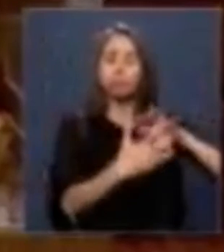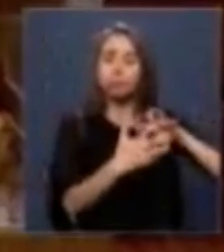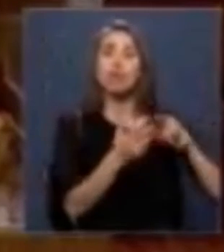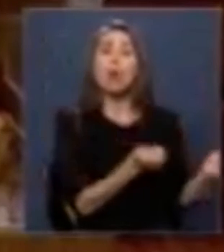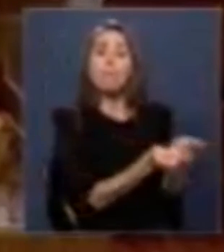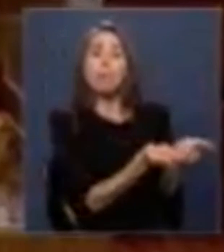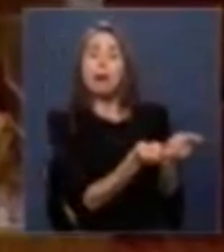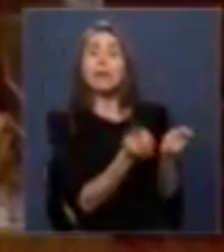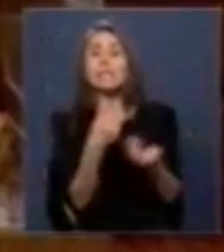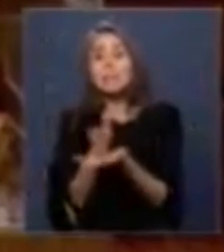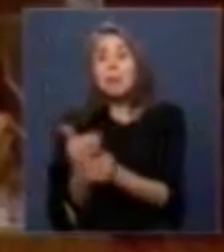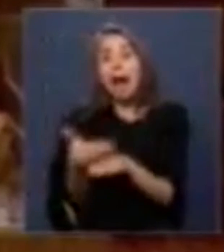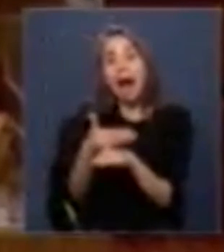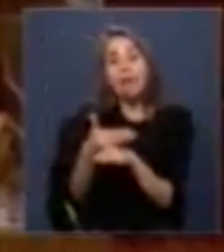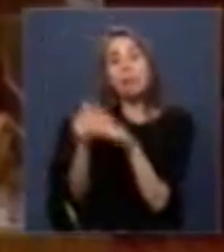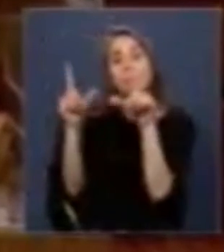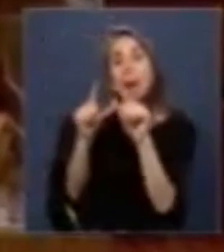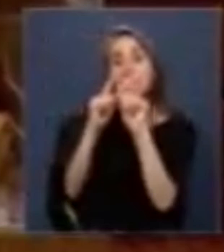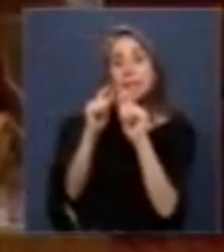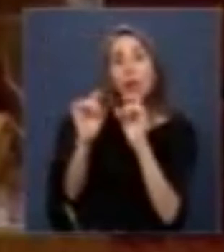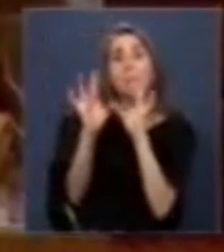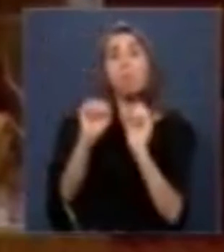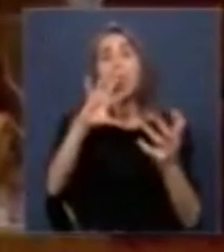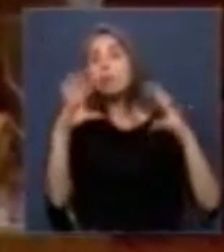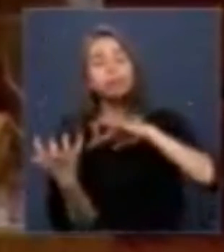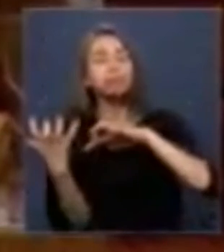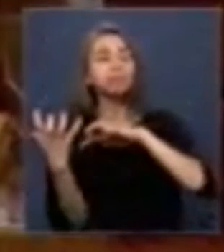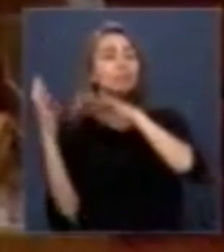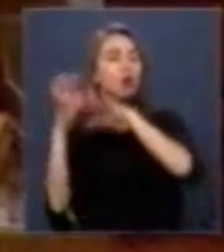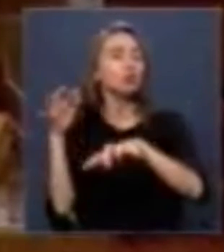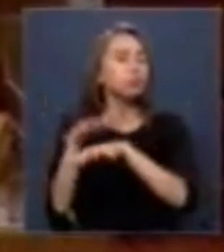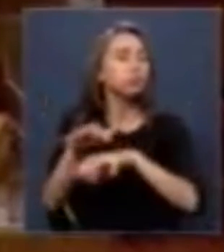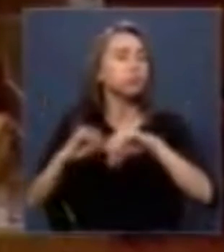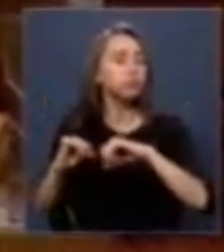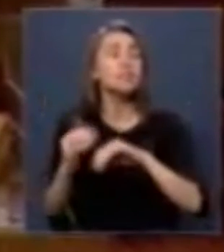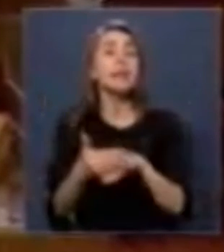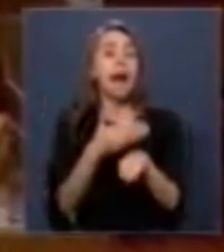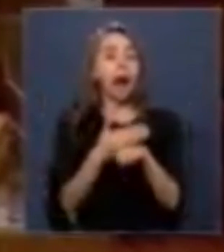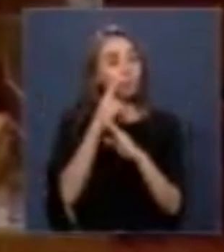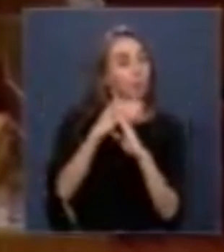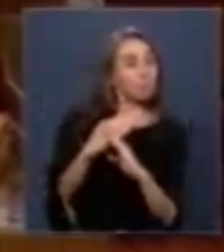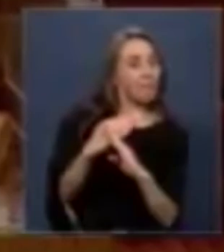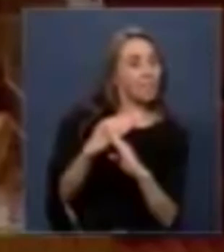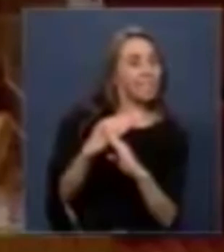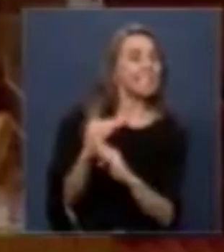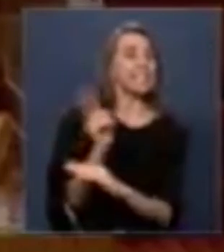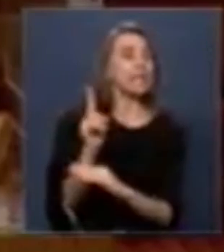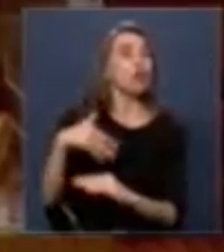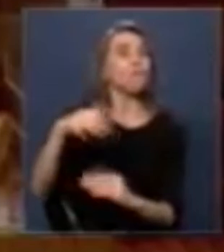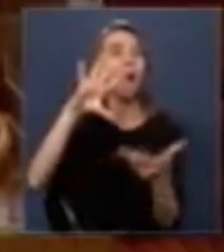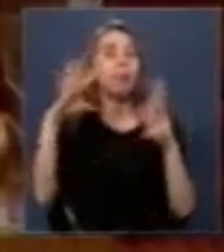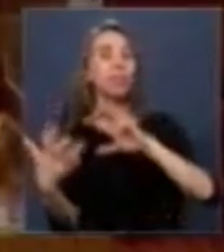la reducción de los riesgos de desastre, o como bien dije, derechamente prevención de los desastres, situación de